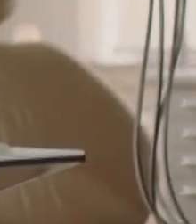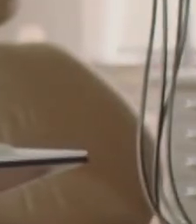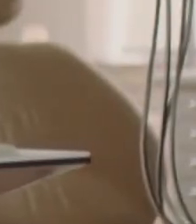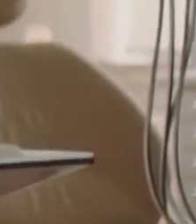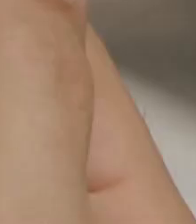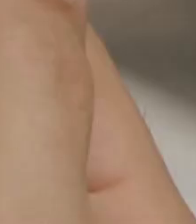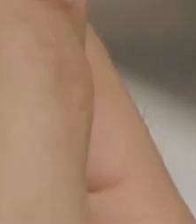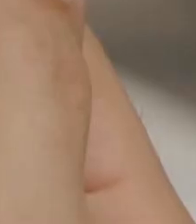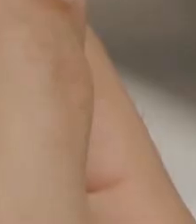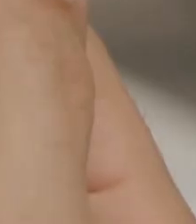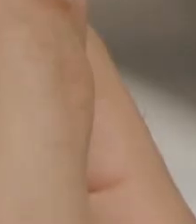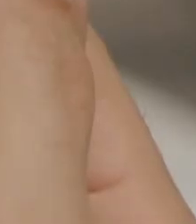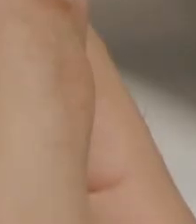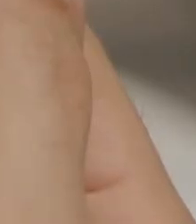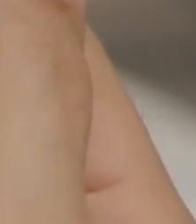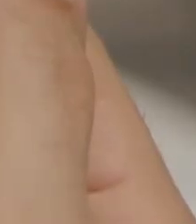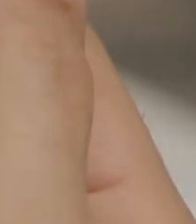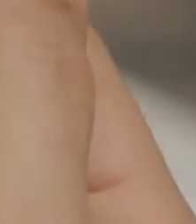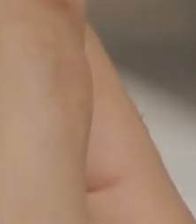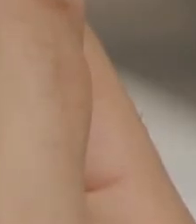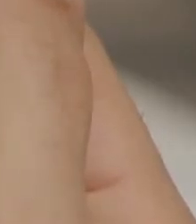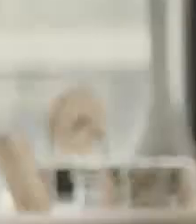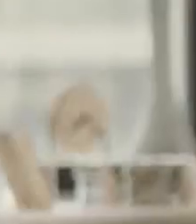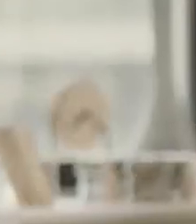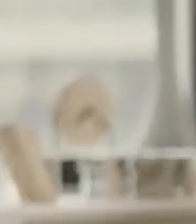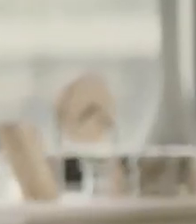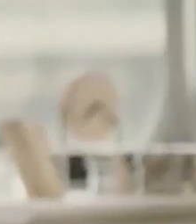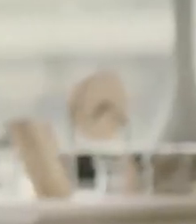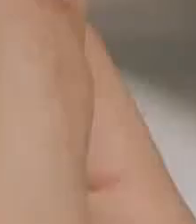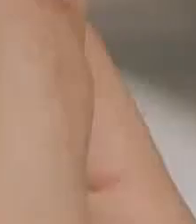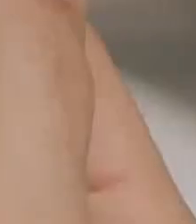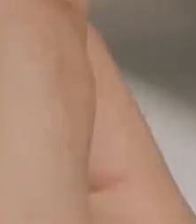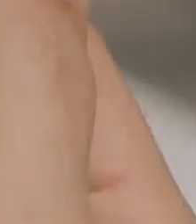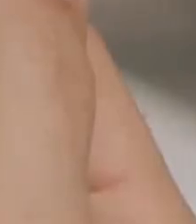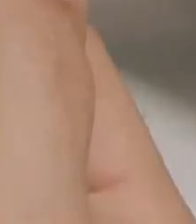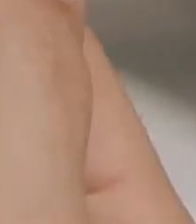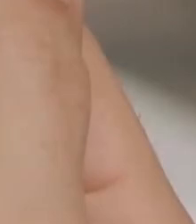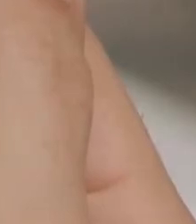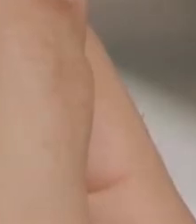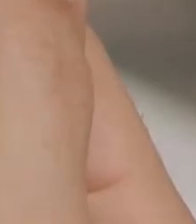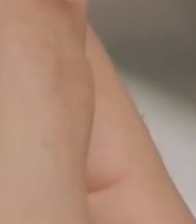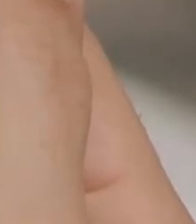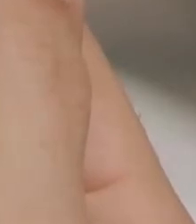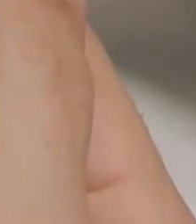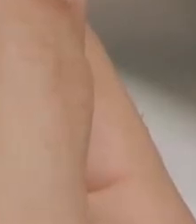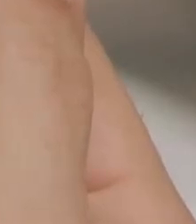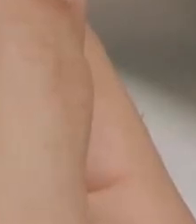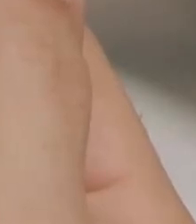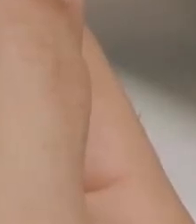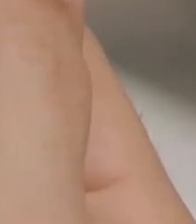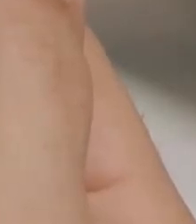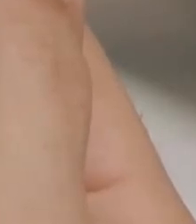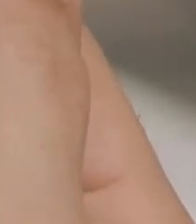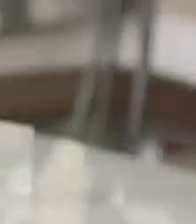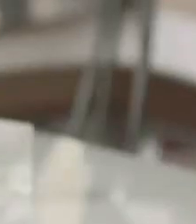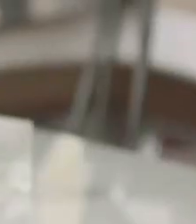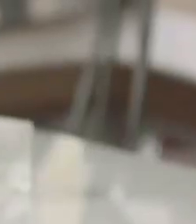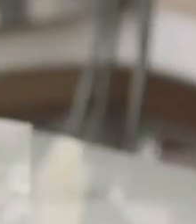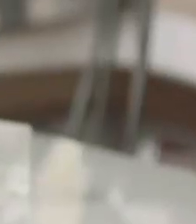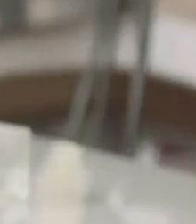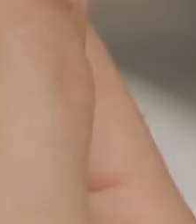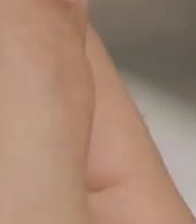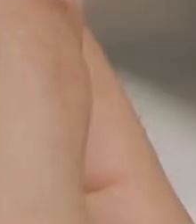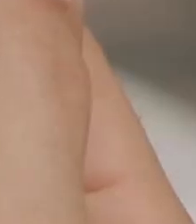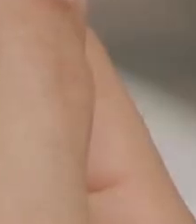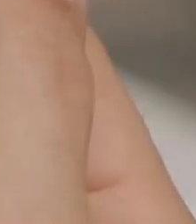¿Qué haces? Oye, pa, Colgate Total 12 tiene enjuague bucal antibacterial. Eso mismo. Después de cepillarte usas el enjuague, te enjuagas y así mantienes tu boca